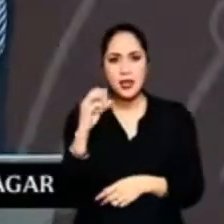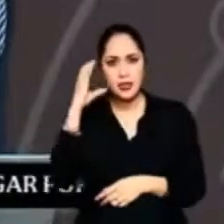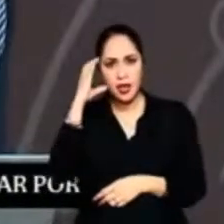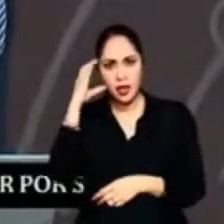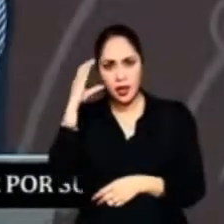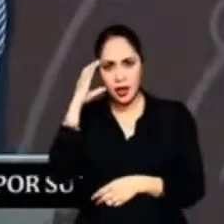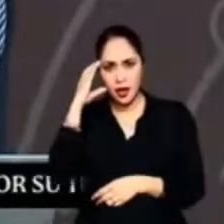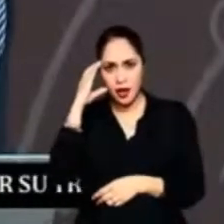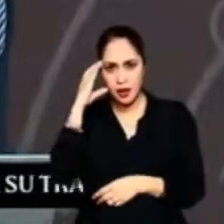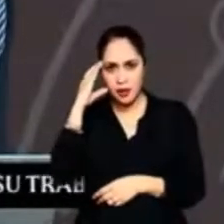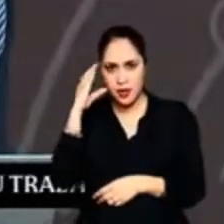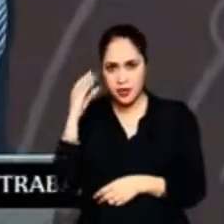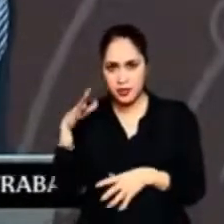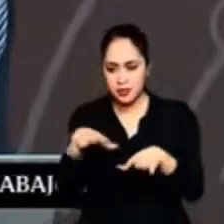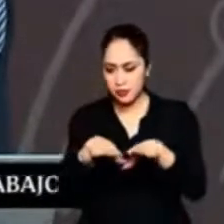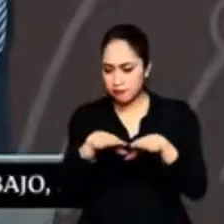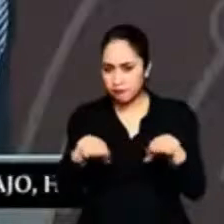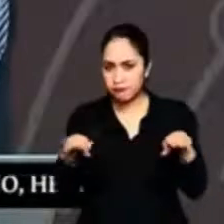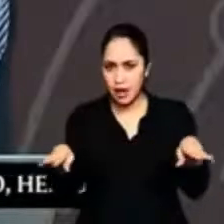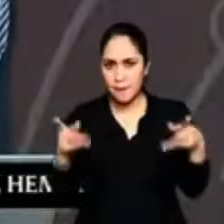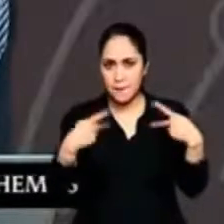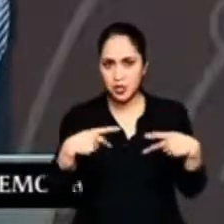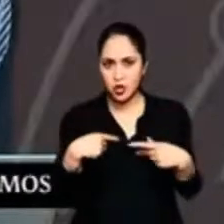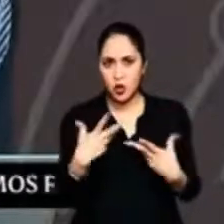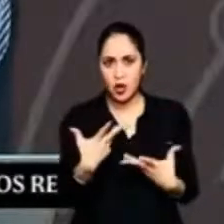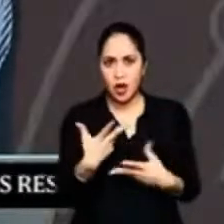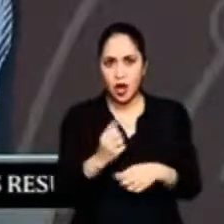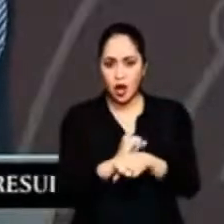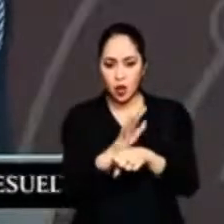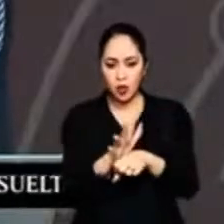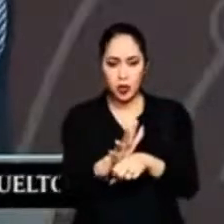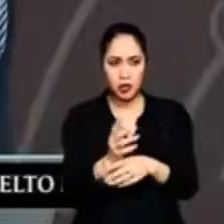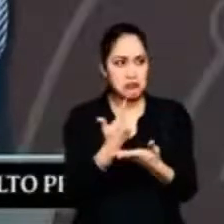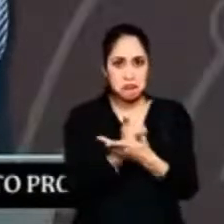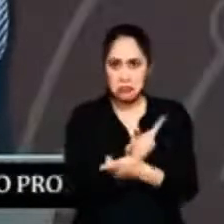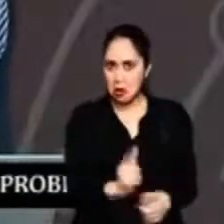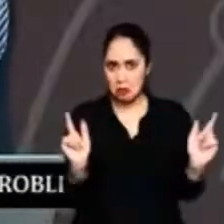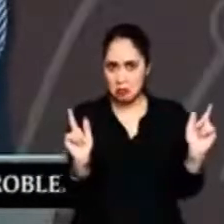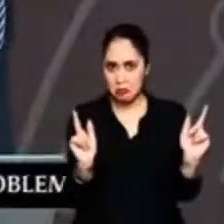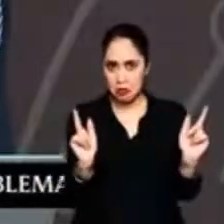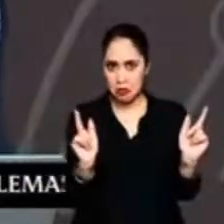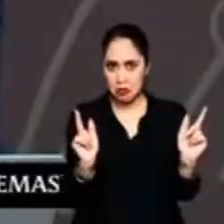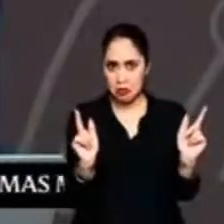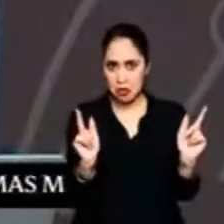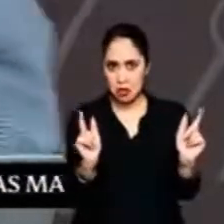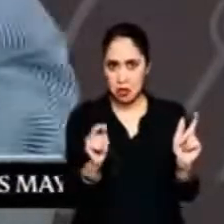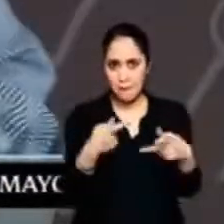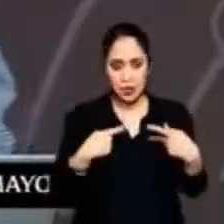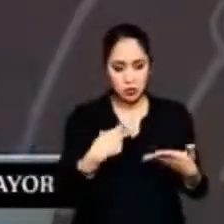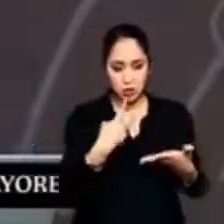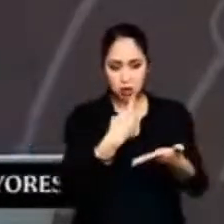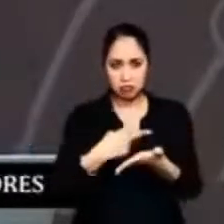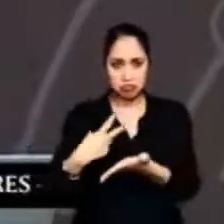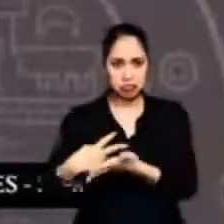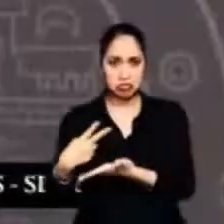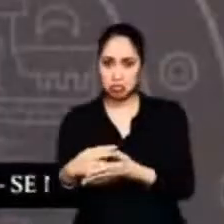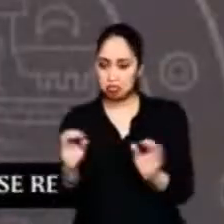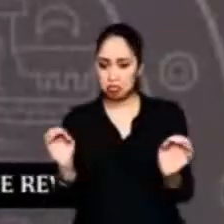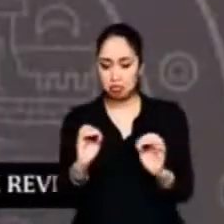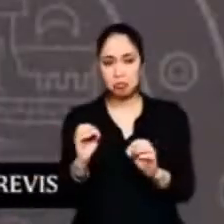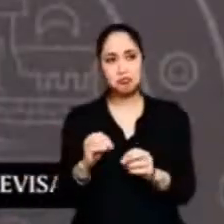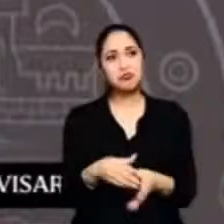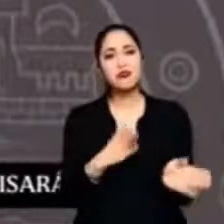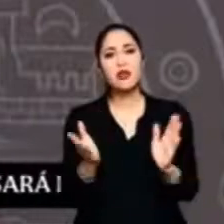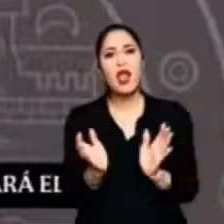COVID, 20 camas dispuestas para. Es decir, no están ocupadas. No hay una sola ocupada. El ISSSTE